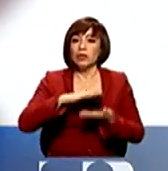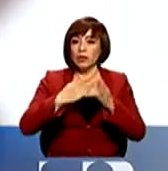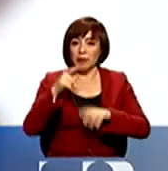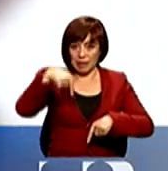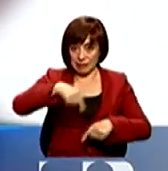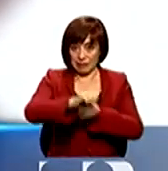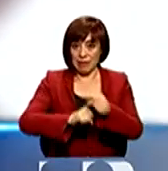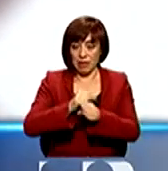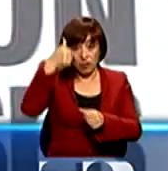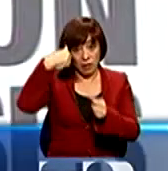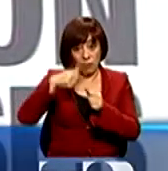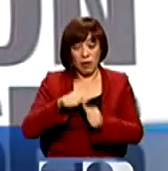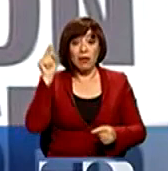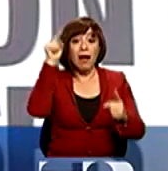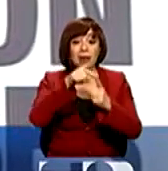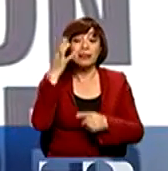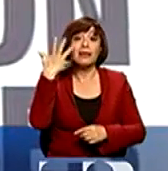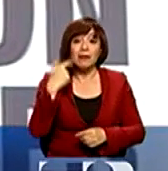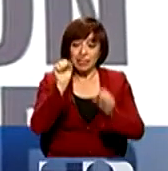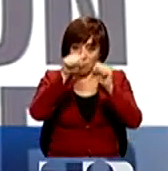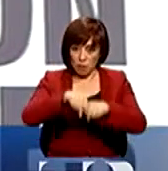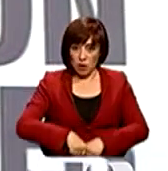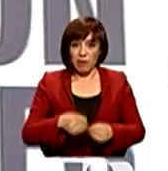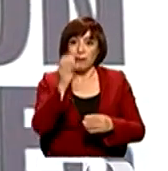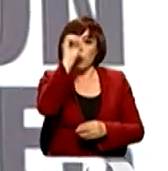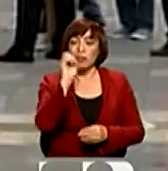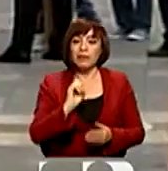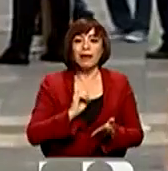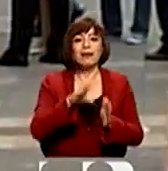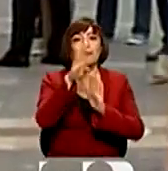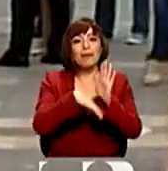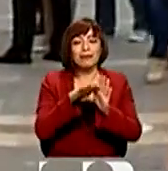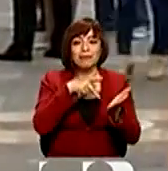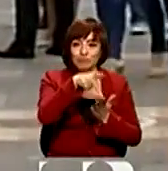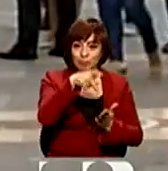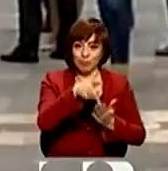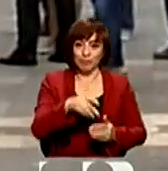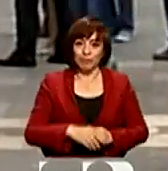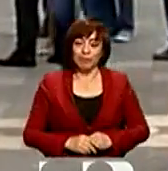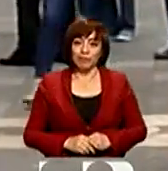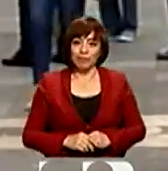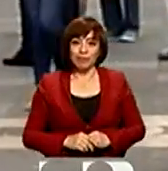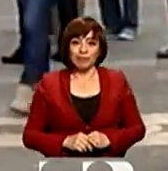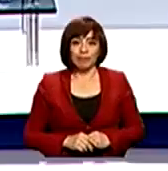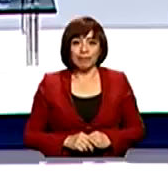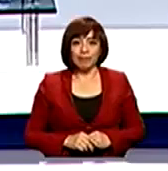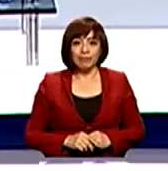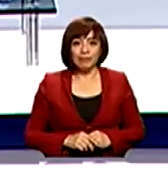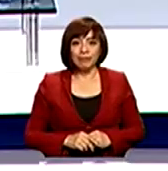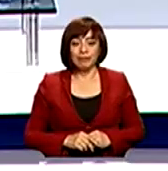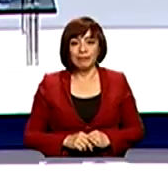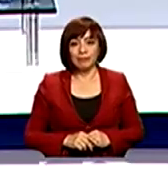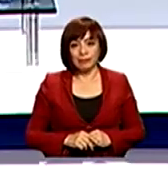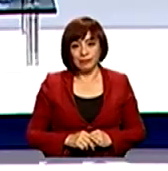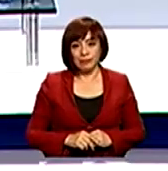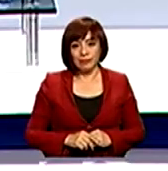Recuerde que hasta esa fecha se condona el 99% de intereses en todas las instituciones del Estado. Luis Antonio Ruiz, 24 horas.